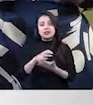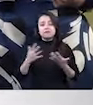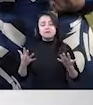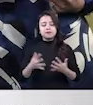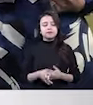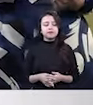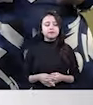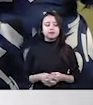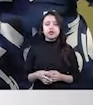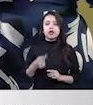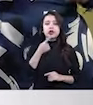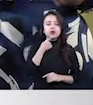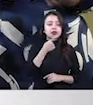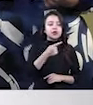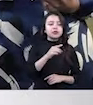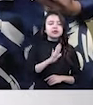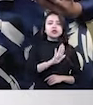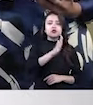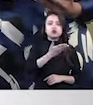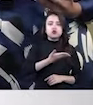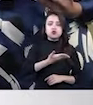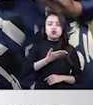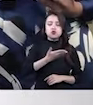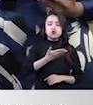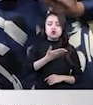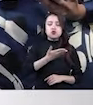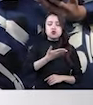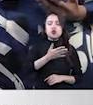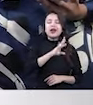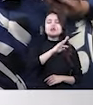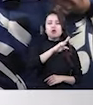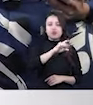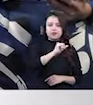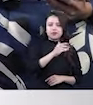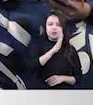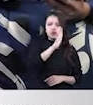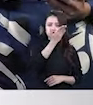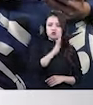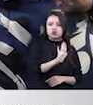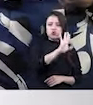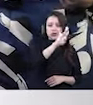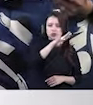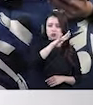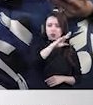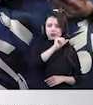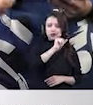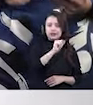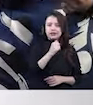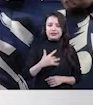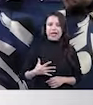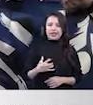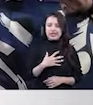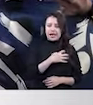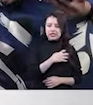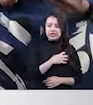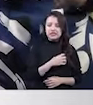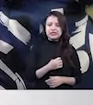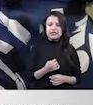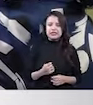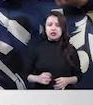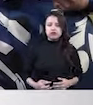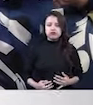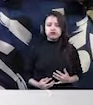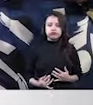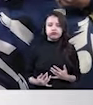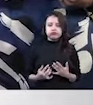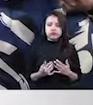su mujer tiene, hace unos meses le diagnosticaron cáncer, en este momento está con metástasis y necesita de